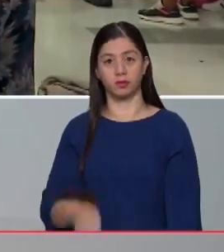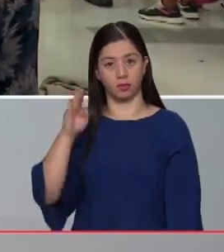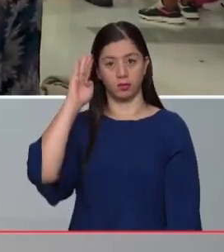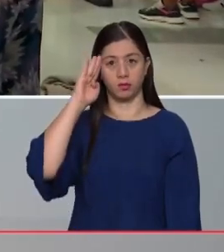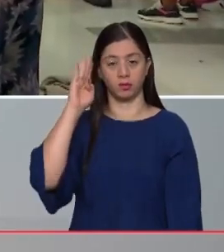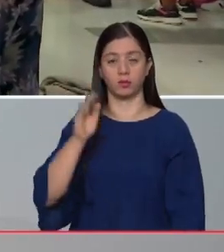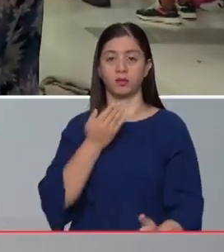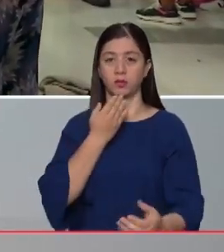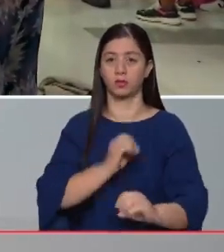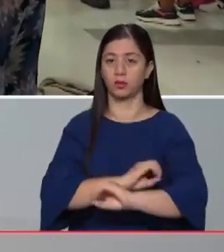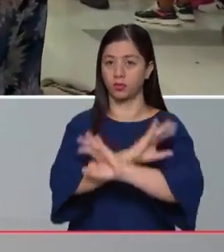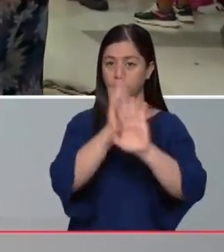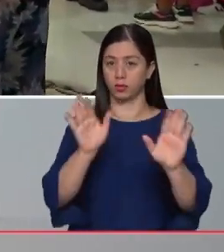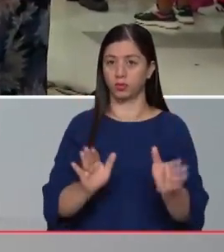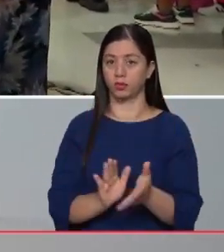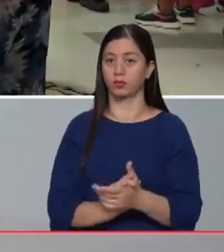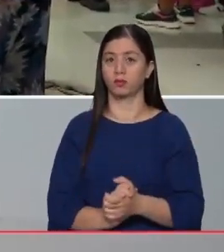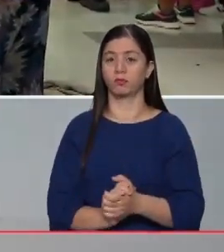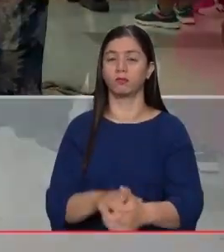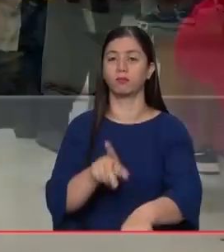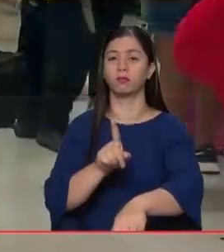Hola, muy buenos días.